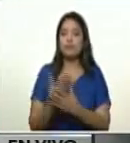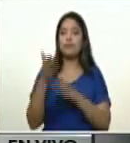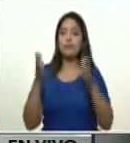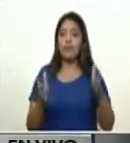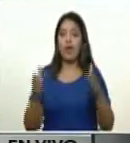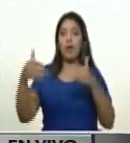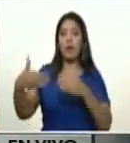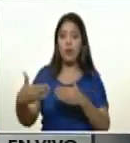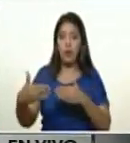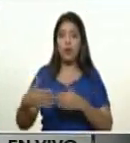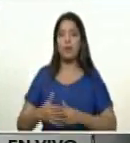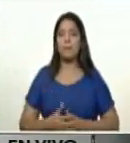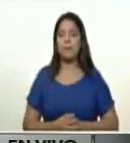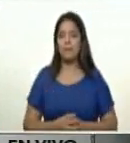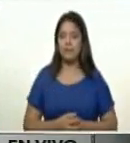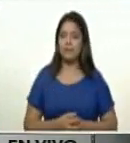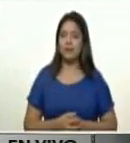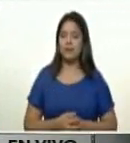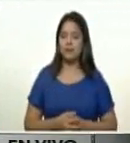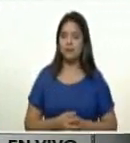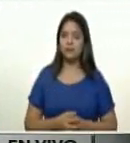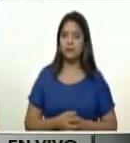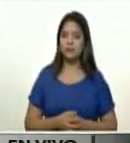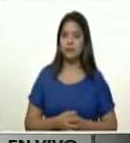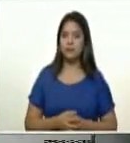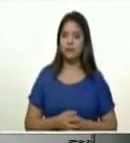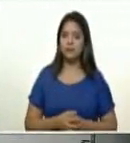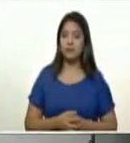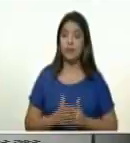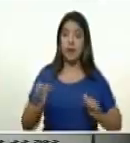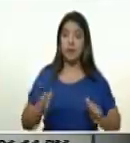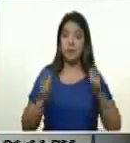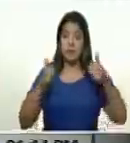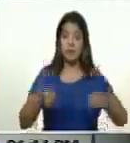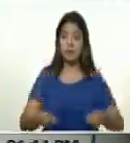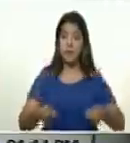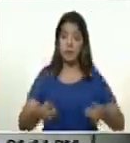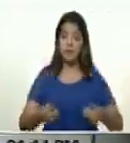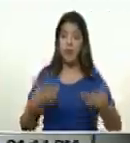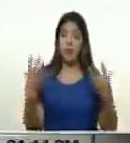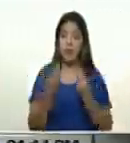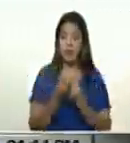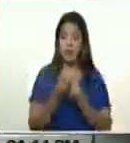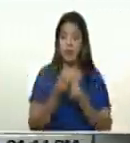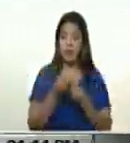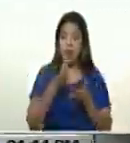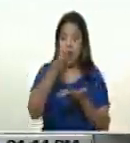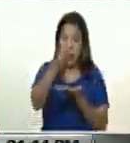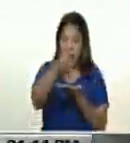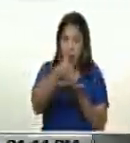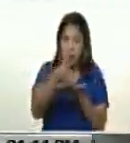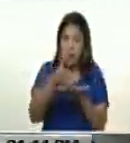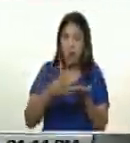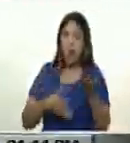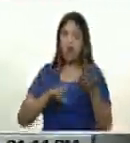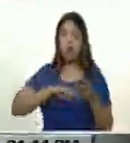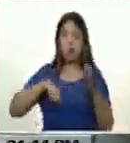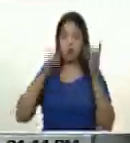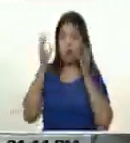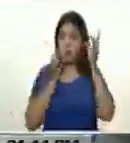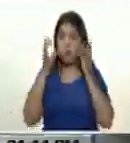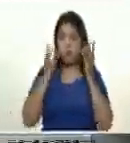Totalmente criollo, donde lo pusimos en masa con el cortador. que lo diseñamos nosotros mismos aquí en La